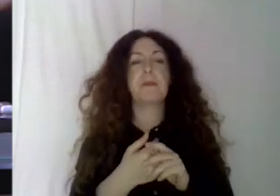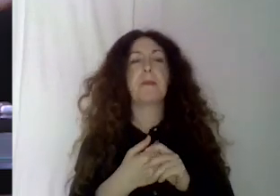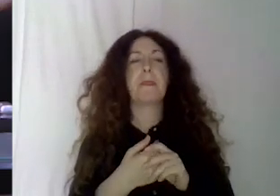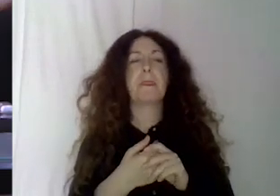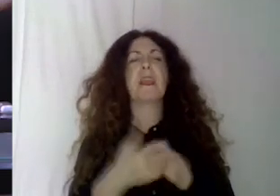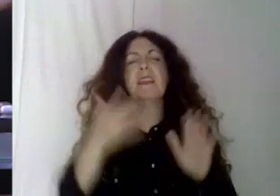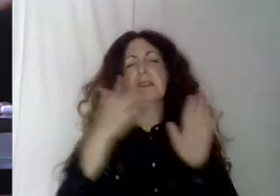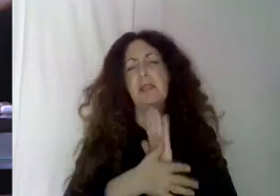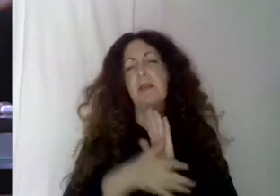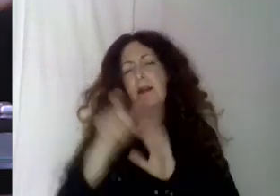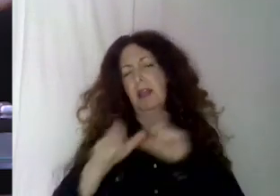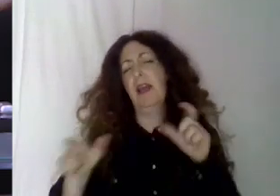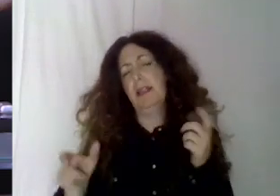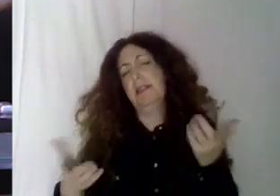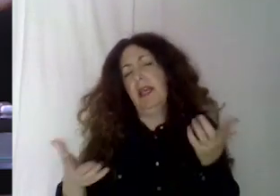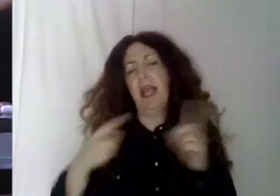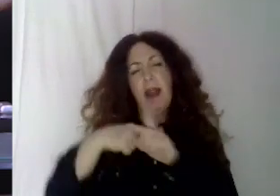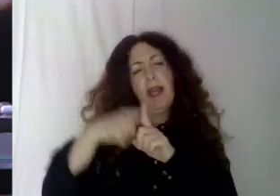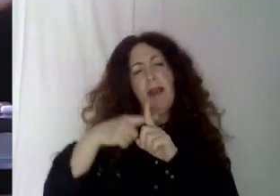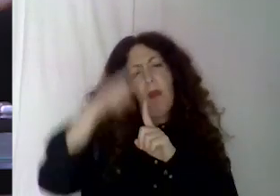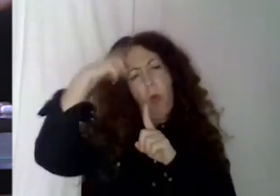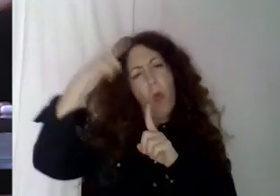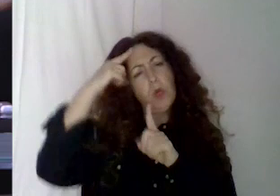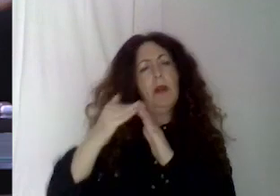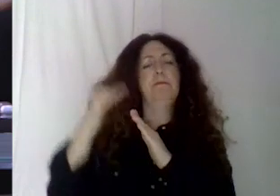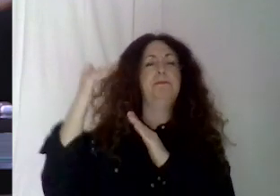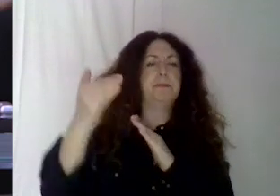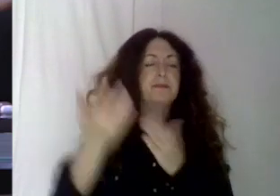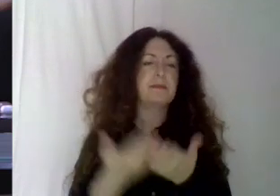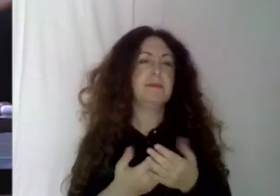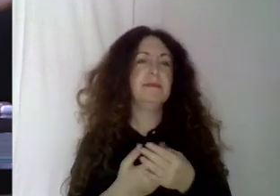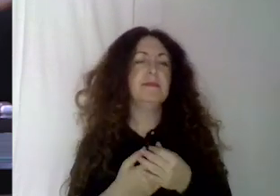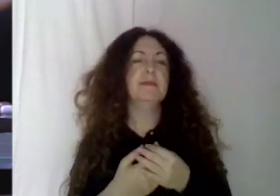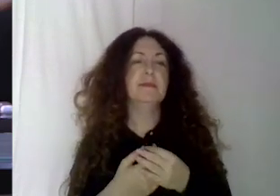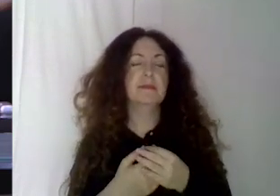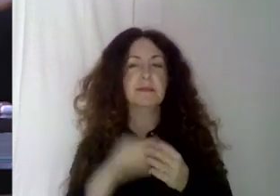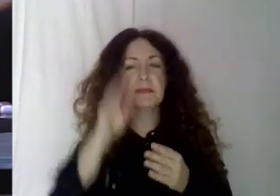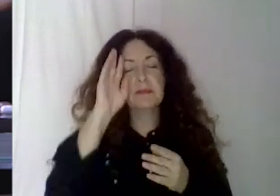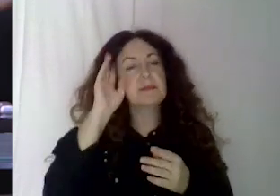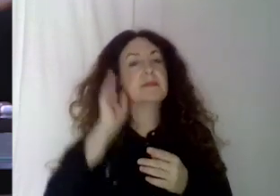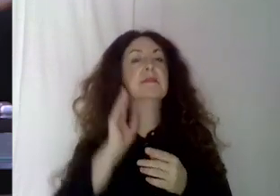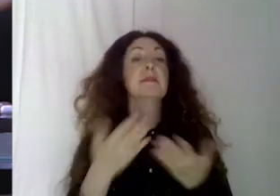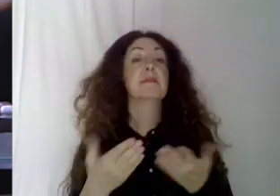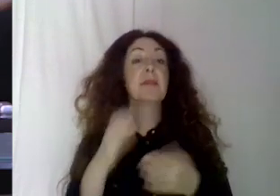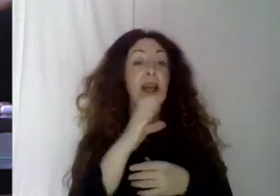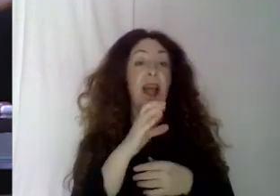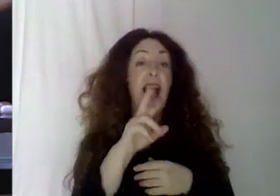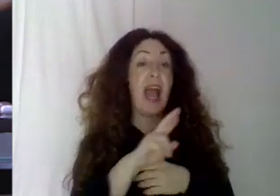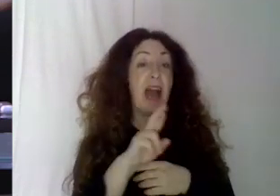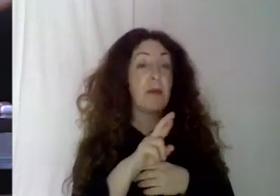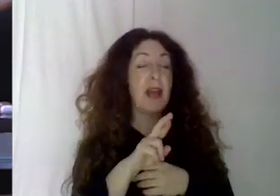estudio. Curiosamente, el estudio que describen algunos cronistas de la época de Caravaggio era un